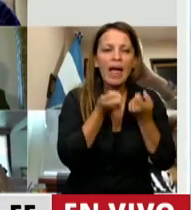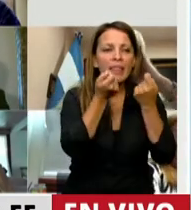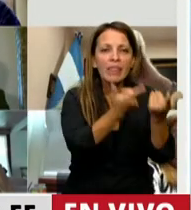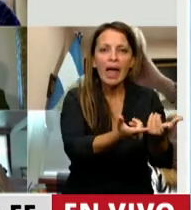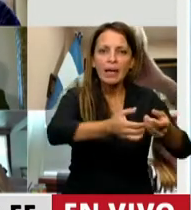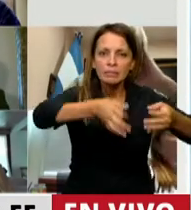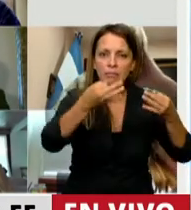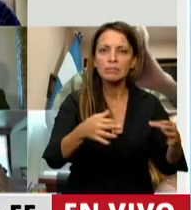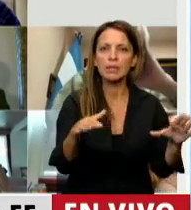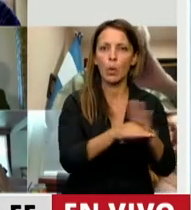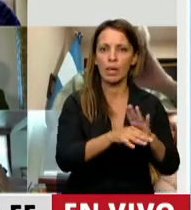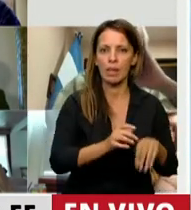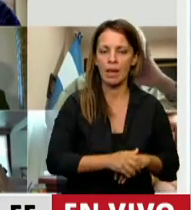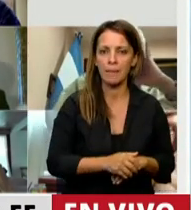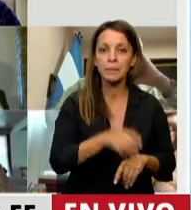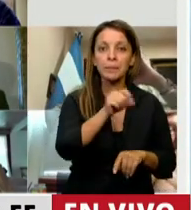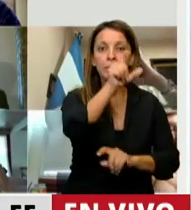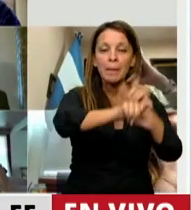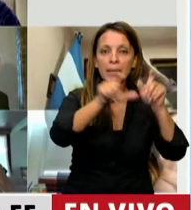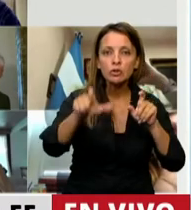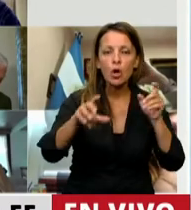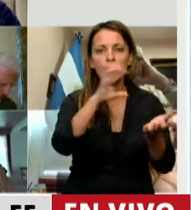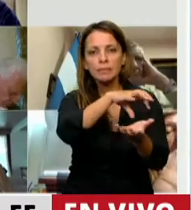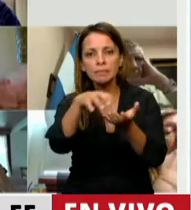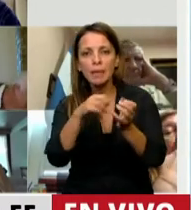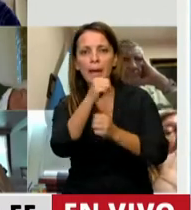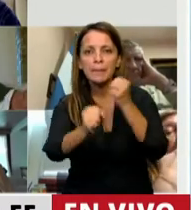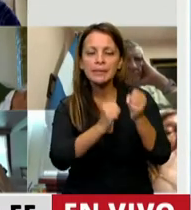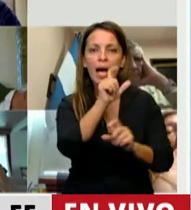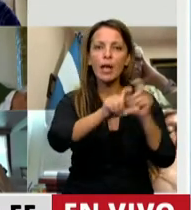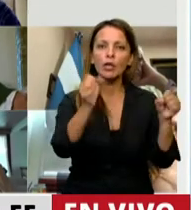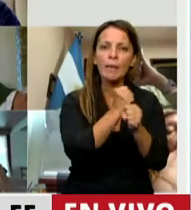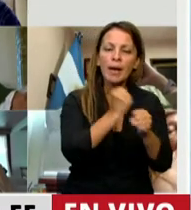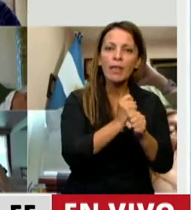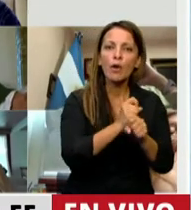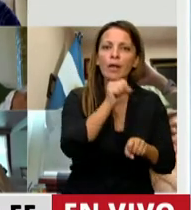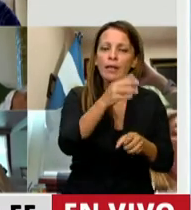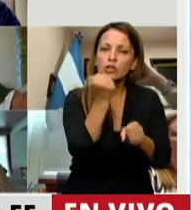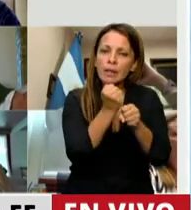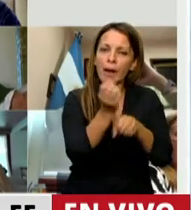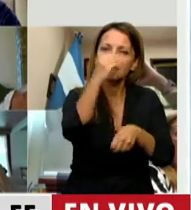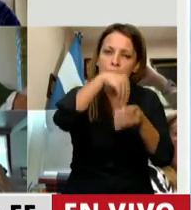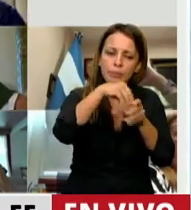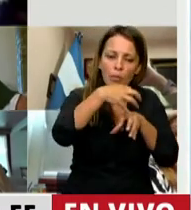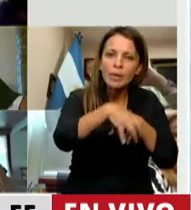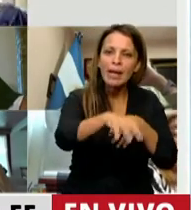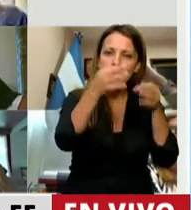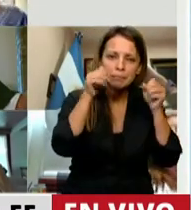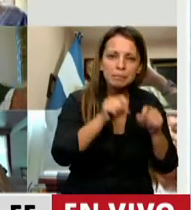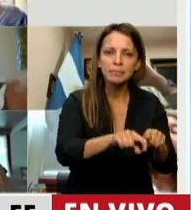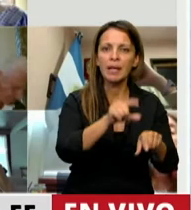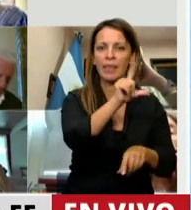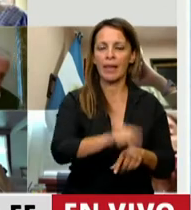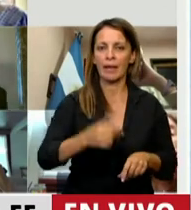certidumbre a estas personas, empresarios, trabajadores que están en un área estratégica del país y a partir de